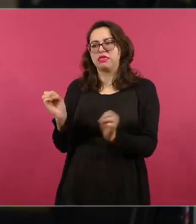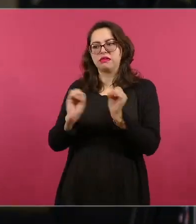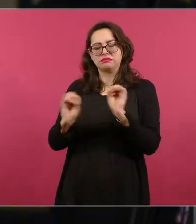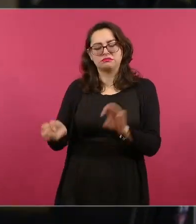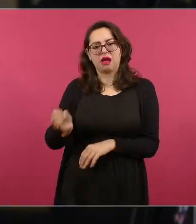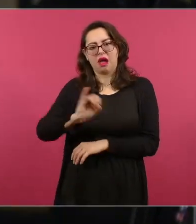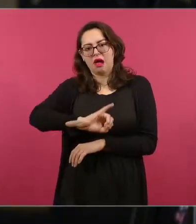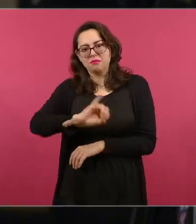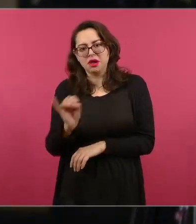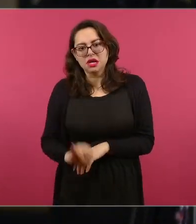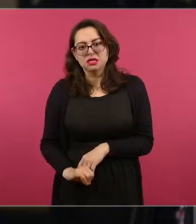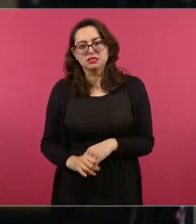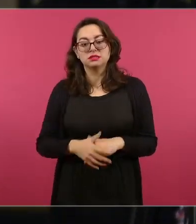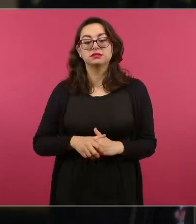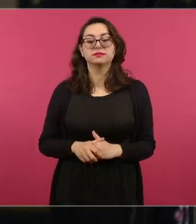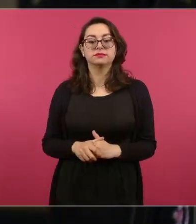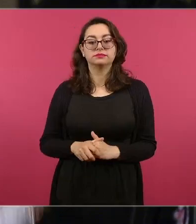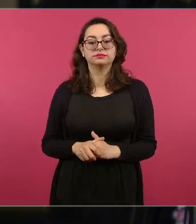Nada.